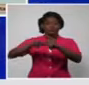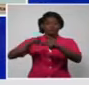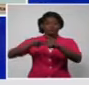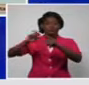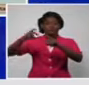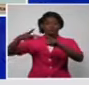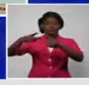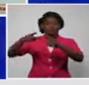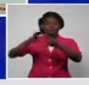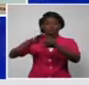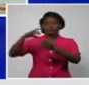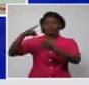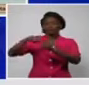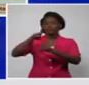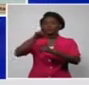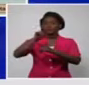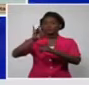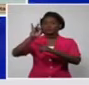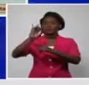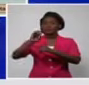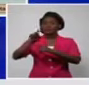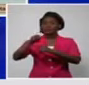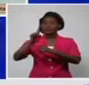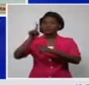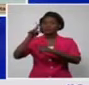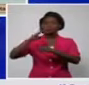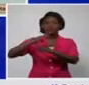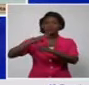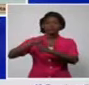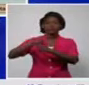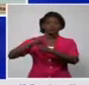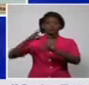con 170,1 y Santiago con